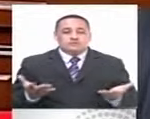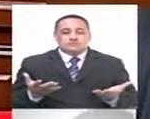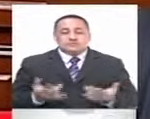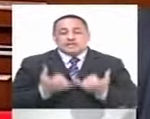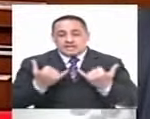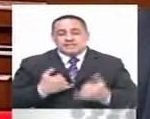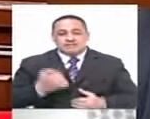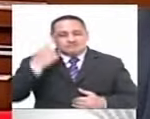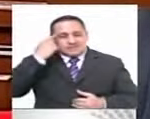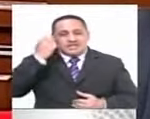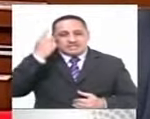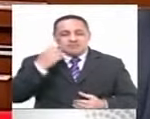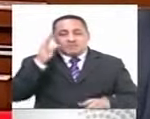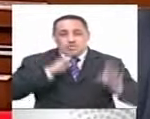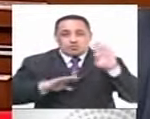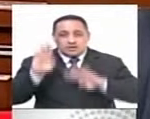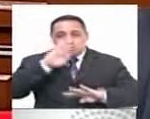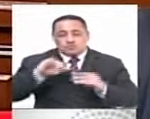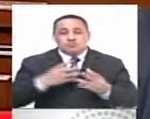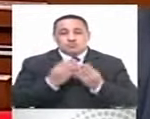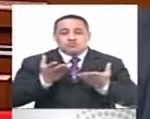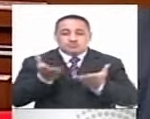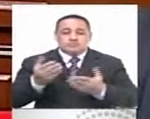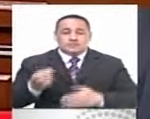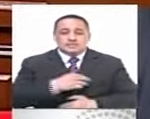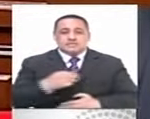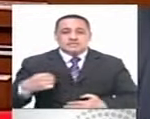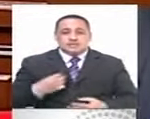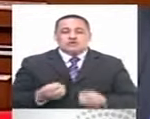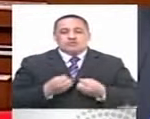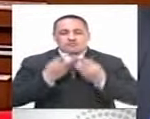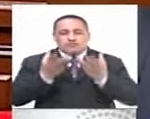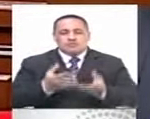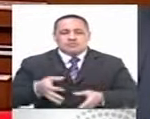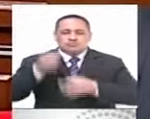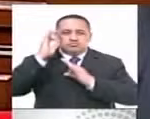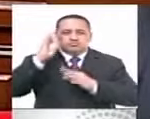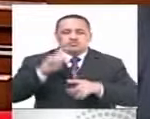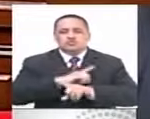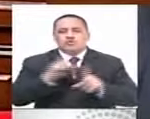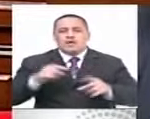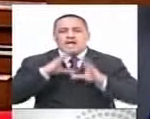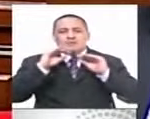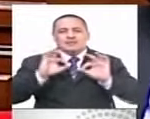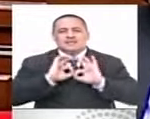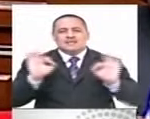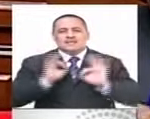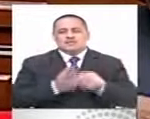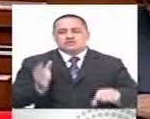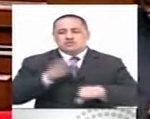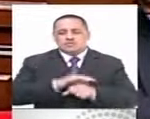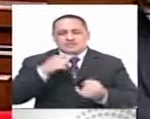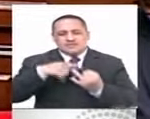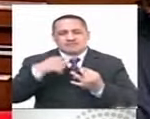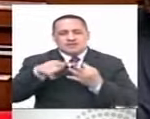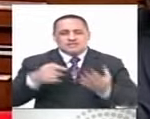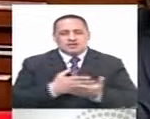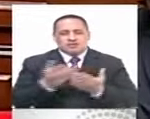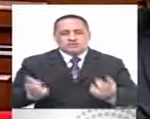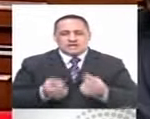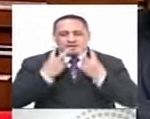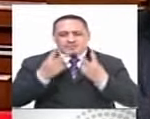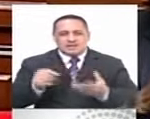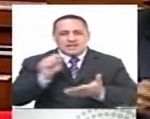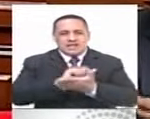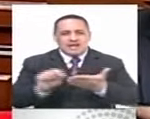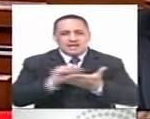es motivo de una gran preocupación, señora ministra, en el mensaje pronunciado no diga nada sobre los últimos acontecimientos que marcaron la